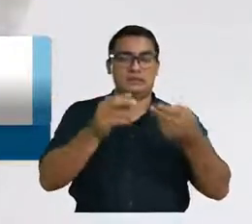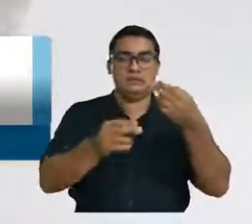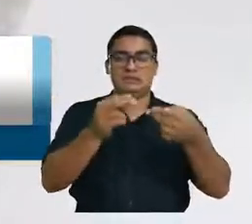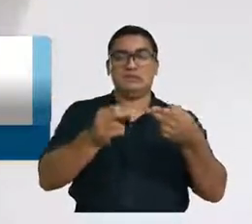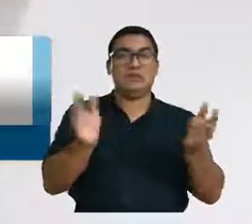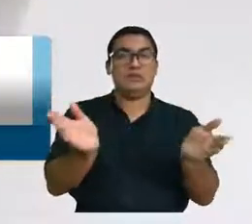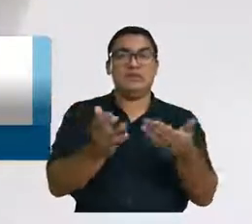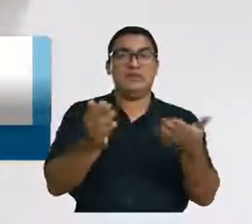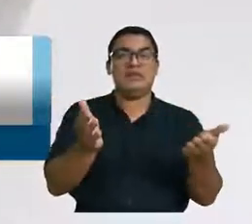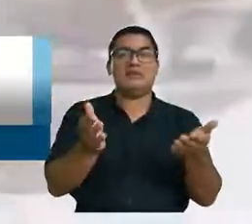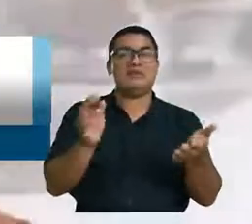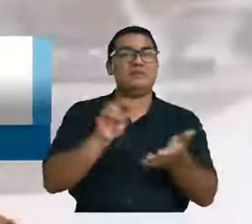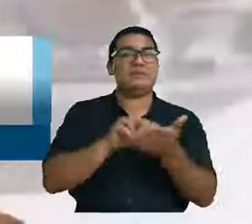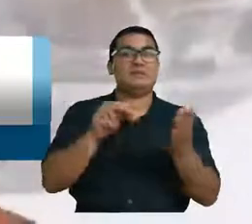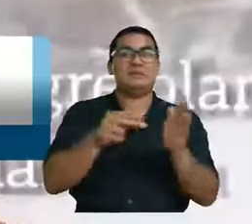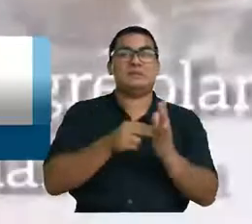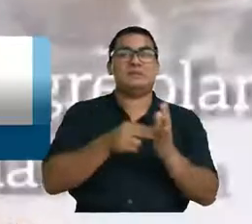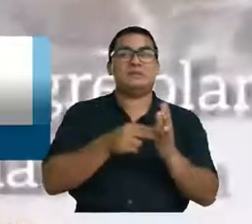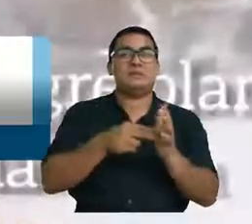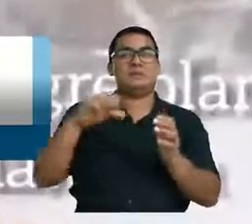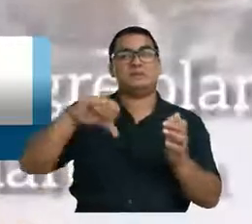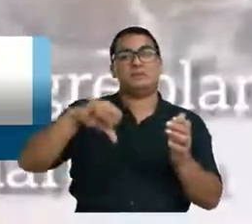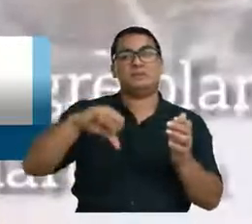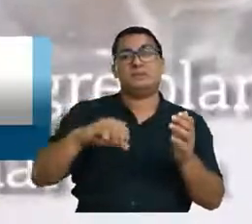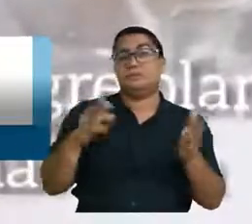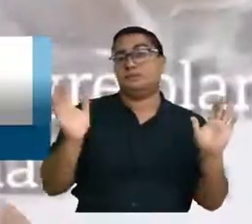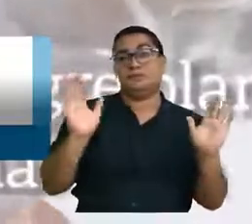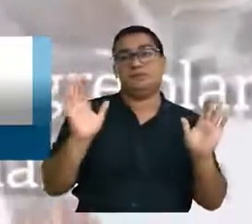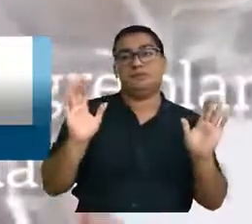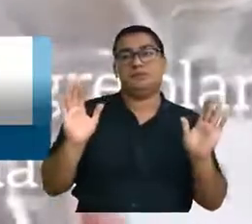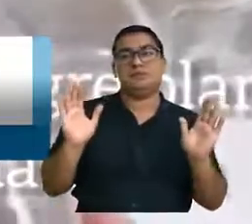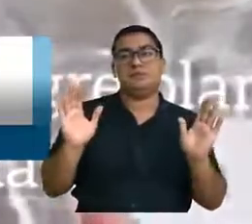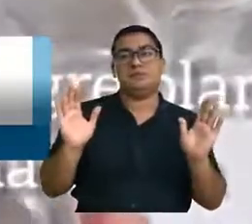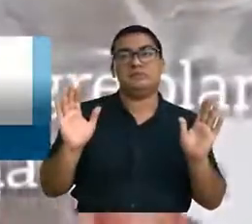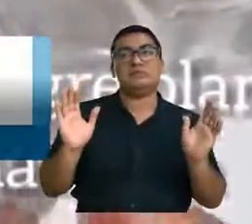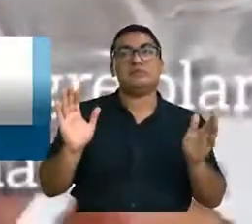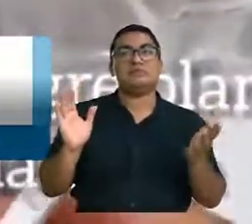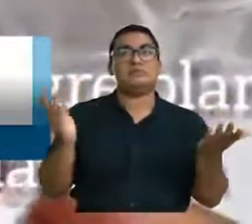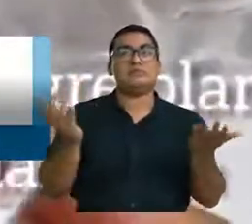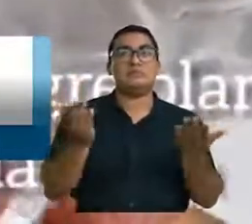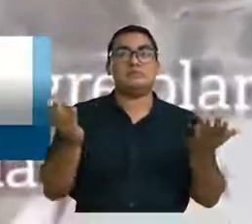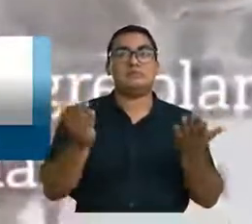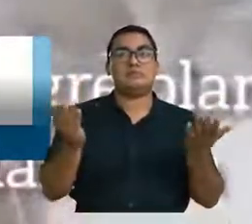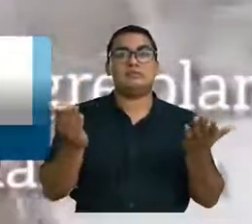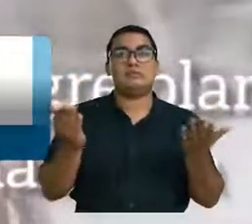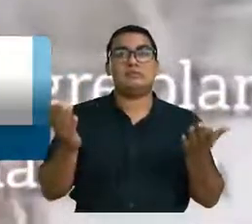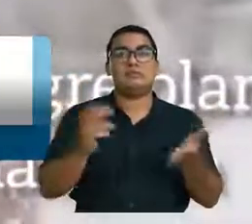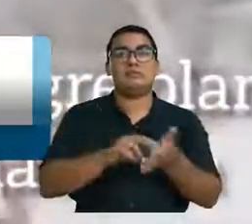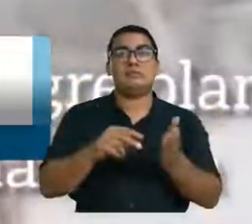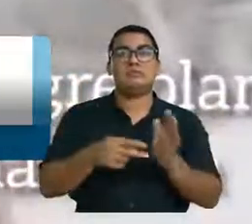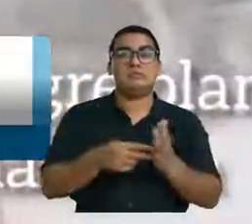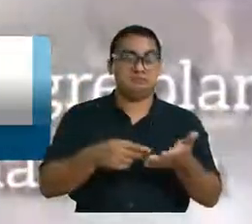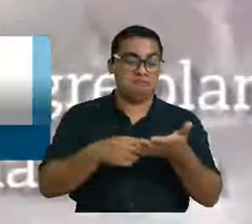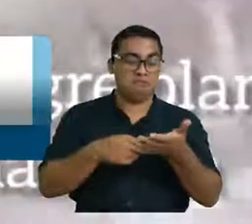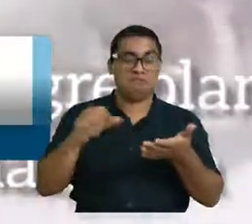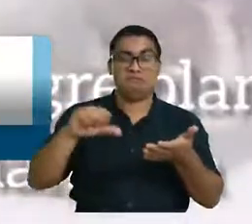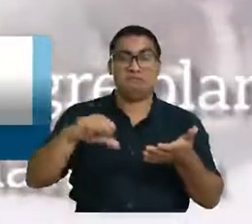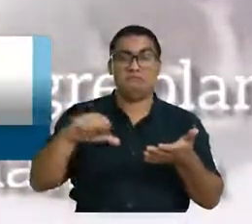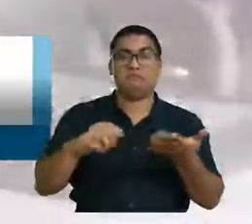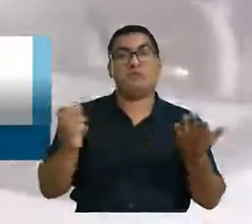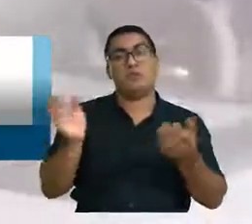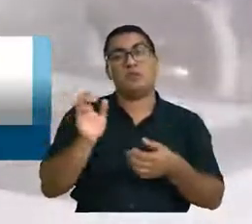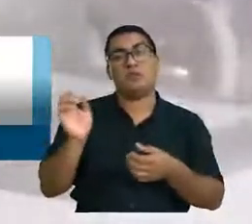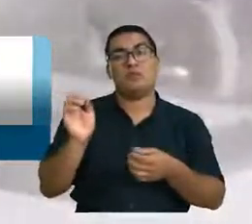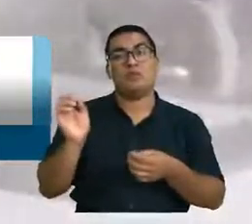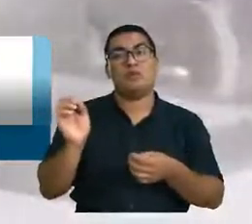especifica. No me informa, yo no sé realmente si lo que estoy comprando es un alcohol que me va a ayudar realmente, o es algo